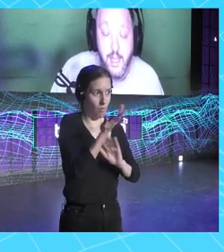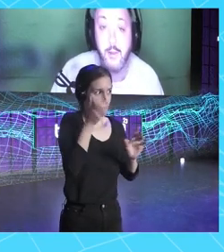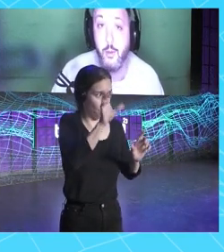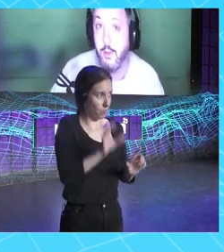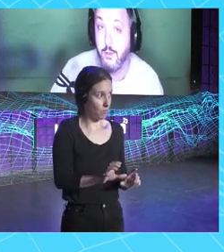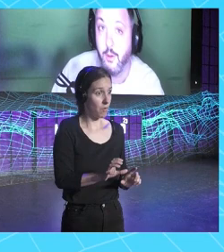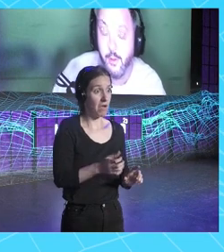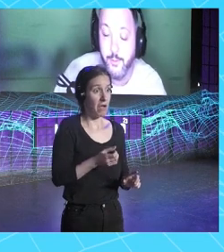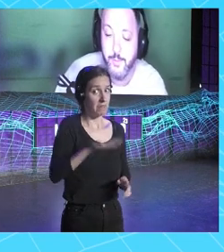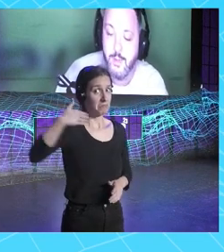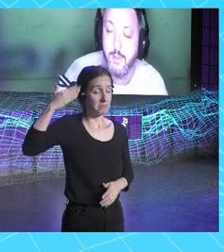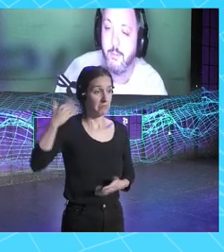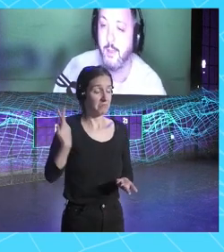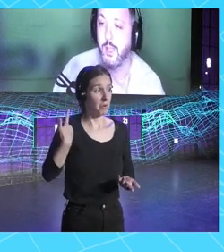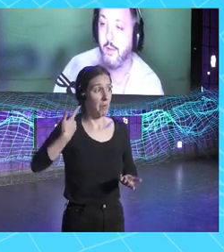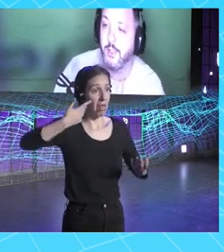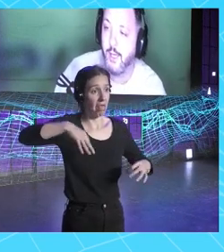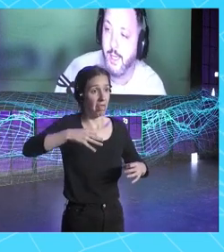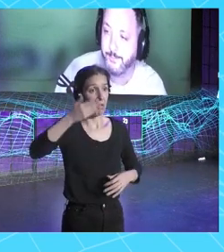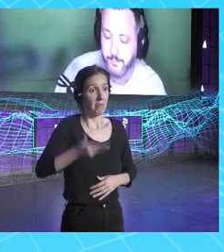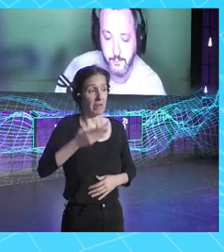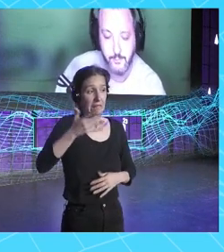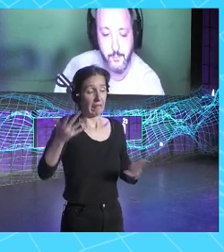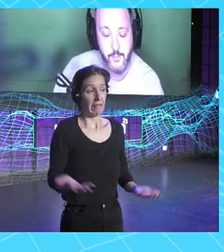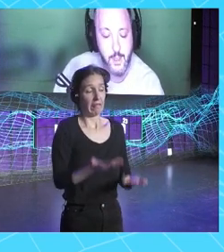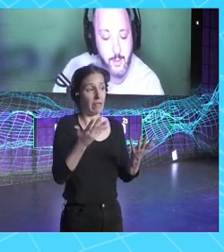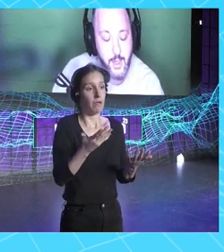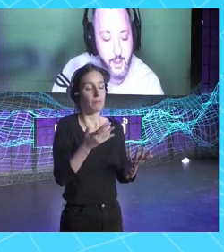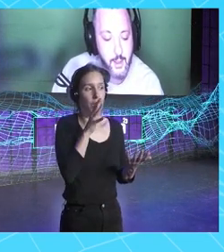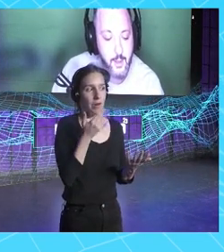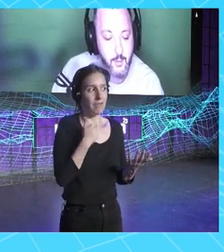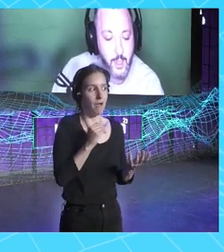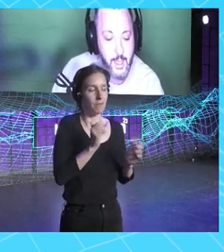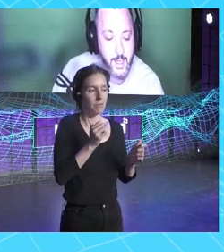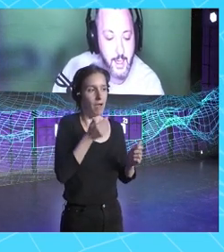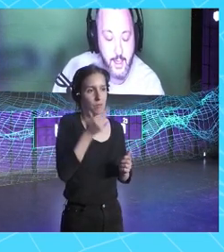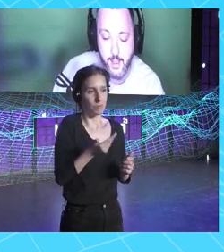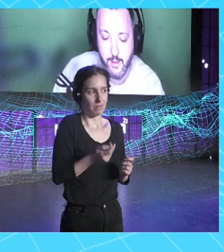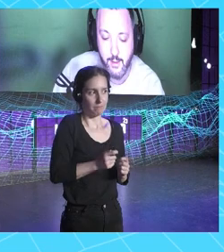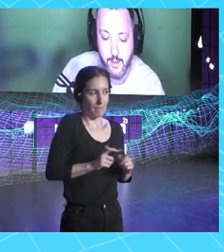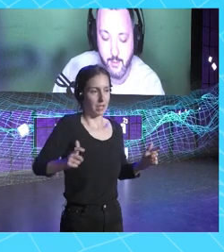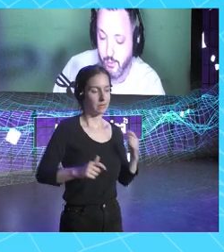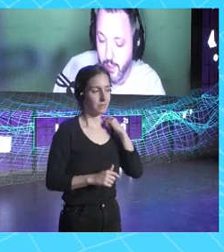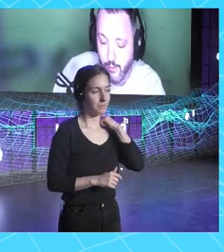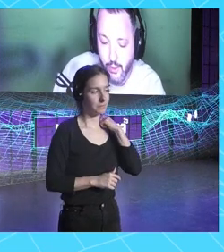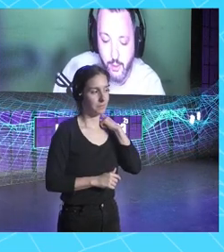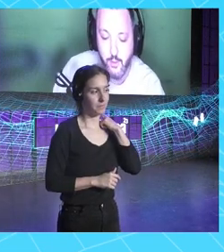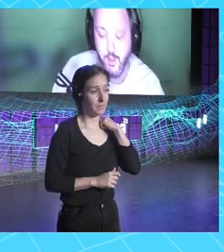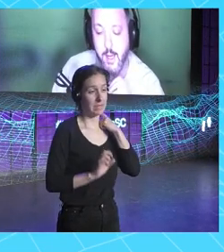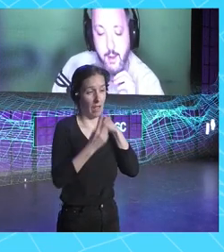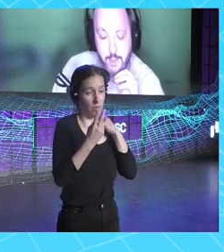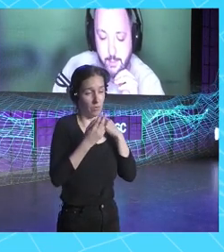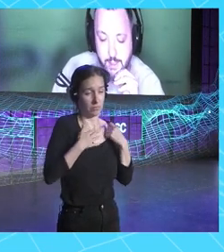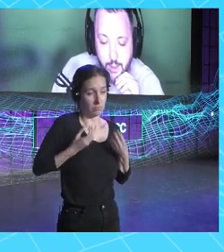en día eso puede ser un negocio Entonces mi segunda reflexión era también muy ligada a vuestro territorio o